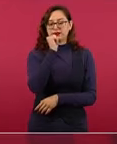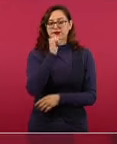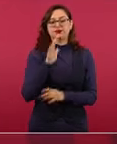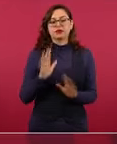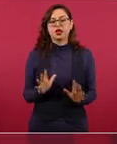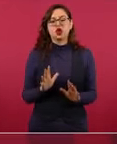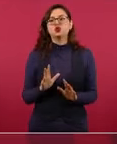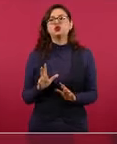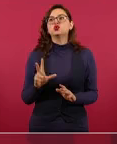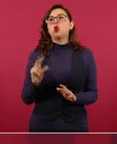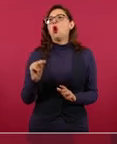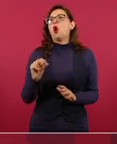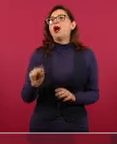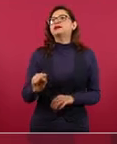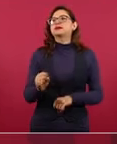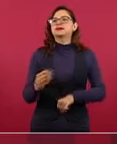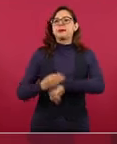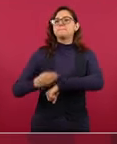excusa